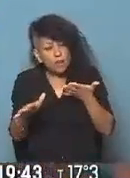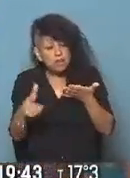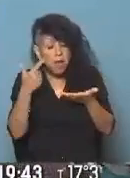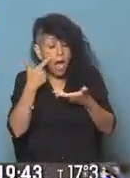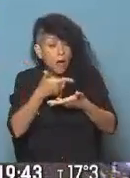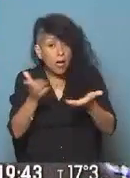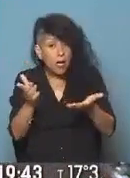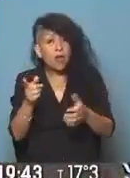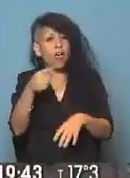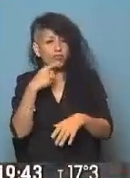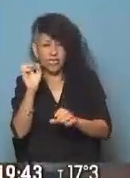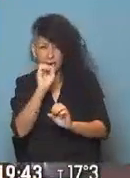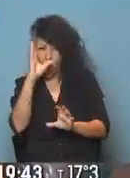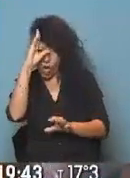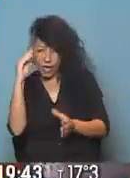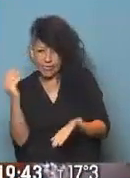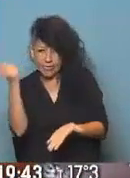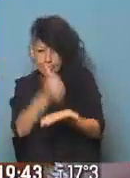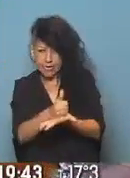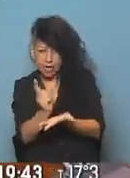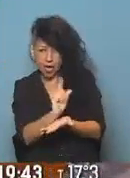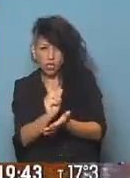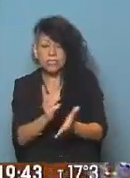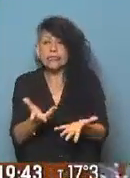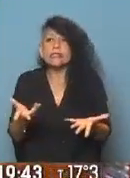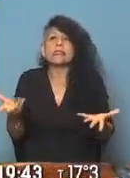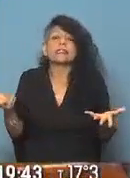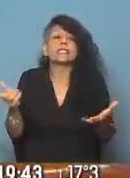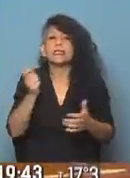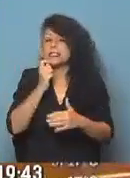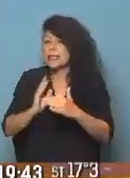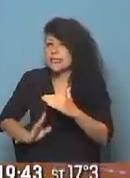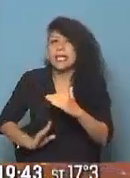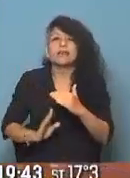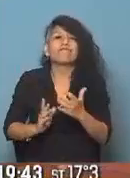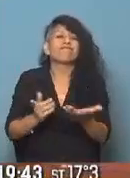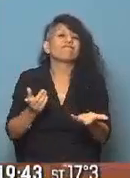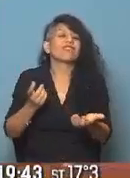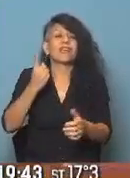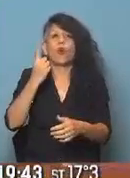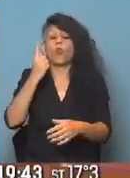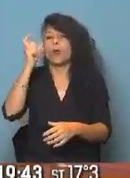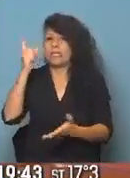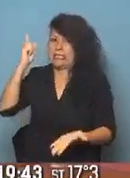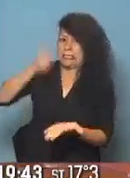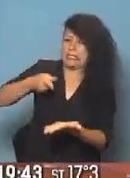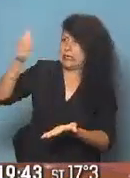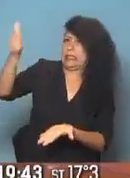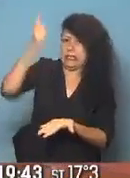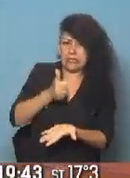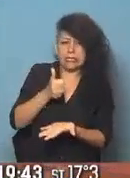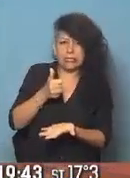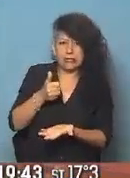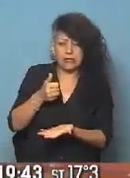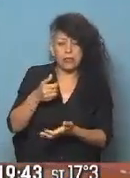sin Cristina. Lo que pasa es que si vos pretendés construir con liderazgos ya impuestos es muy difícil. Hay un sector que claramente